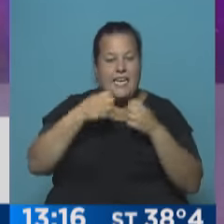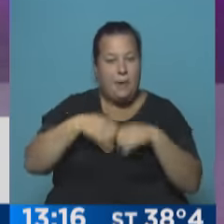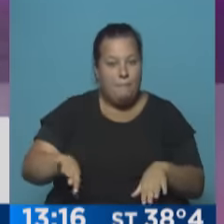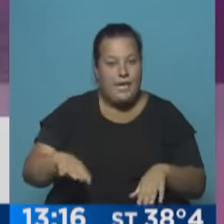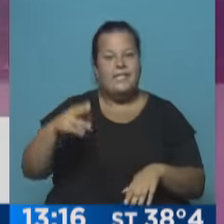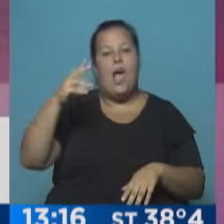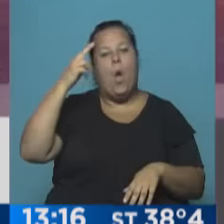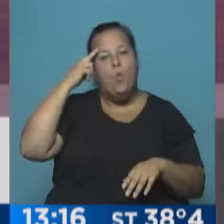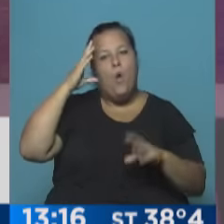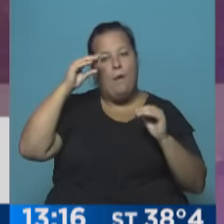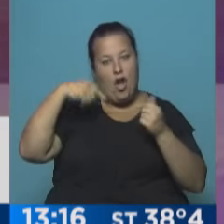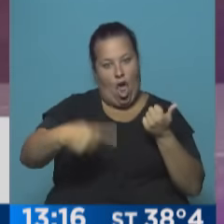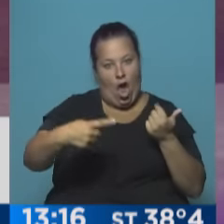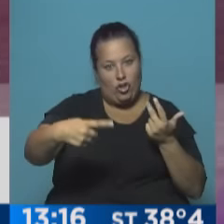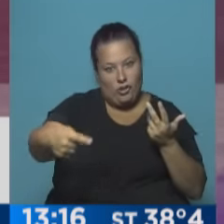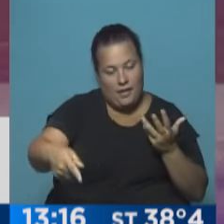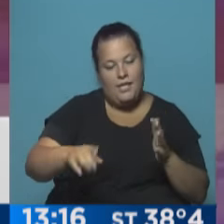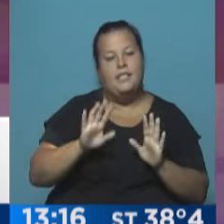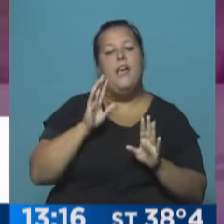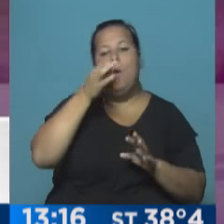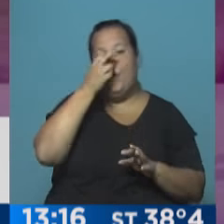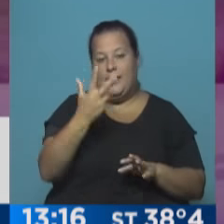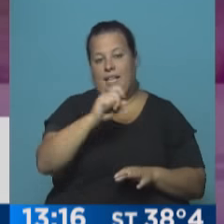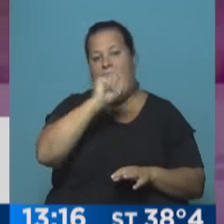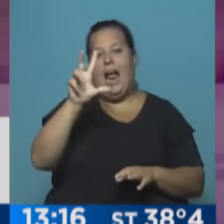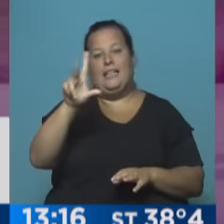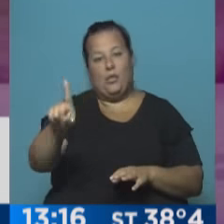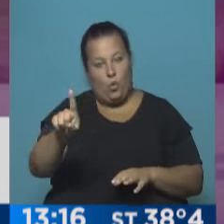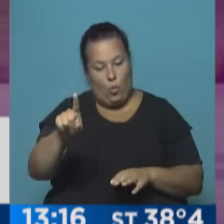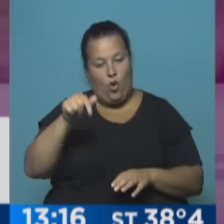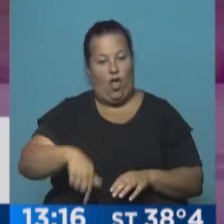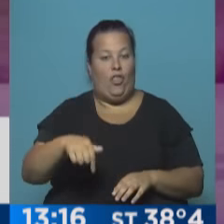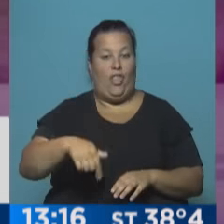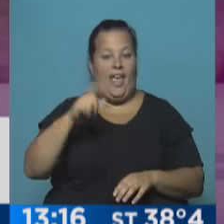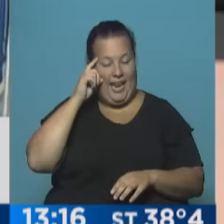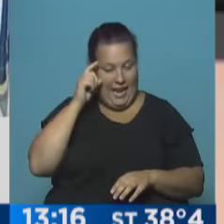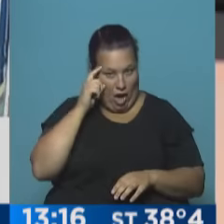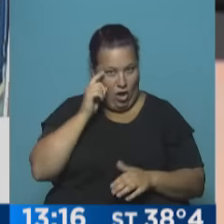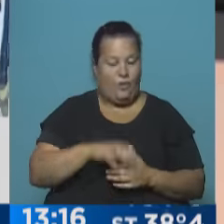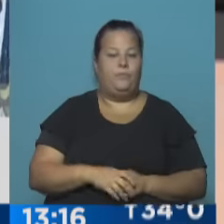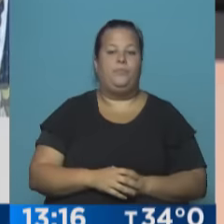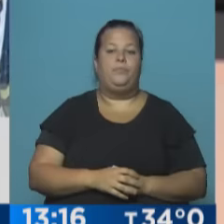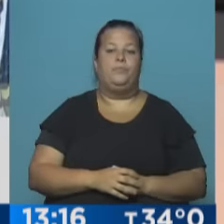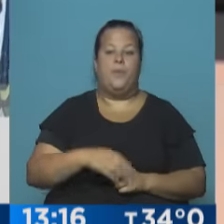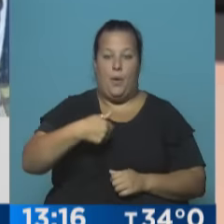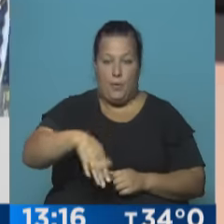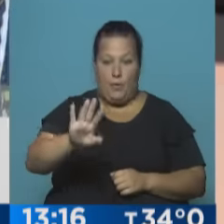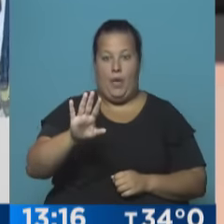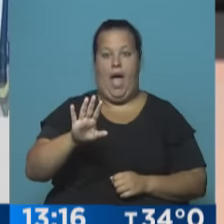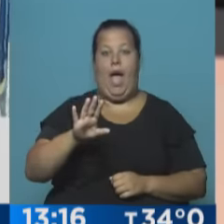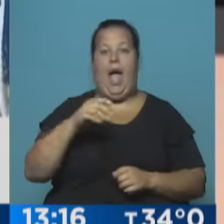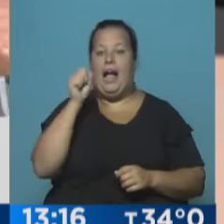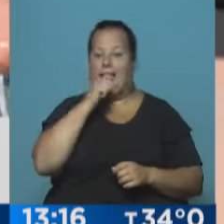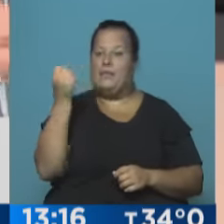las 9 lunas que se irán viviendo desde el 23 al 31 de este mes de enero. Se vienen los